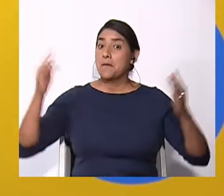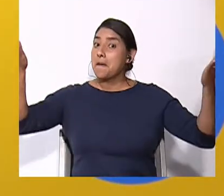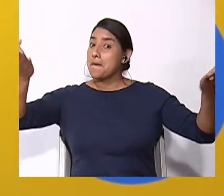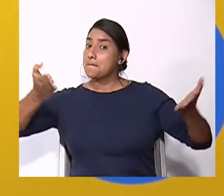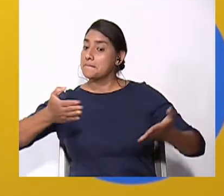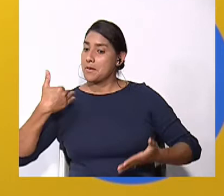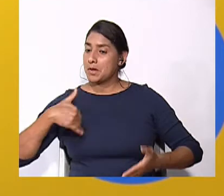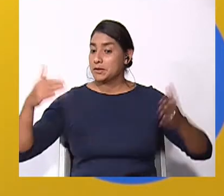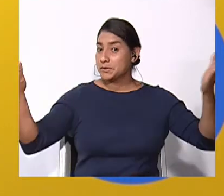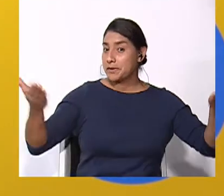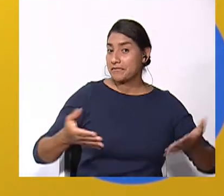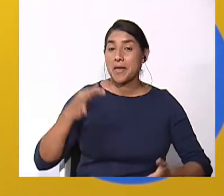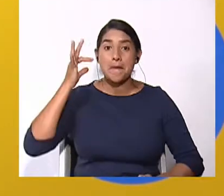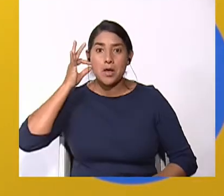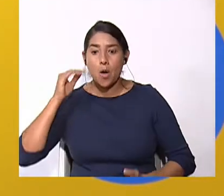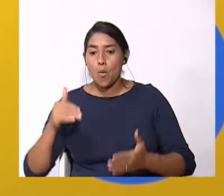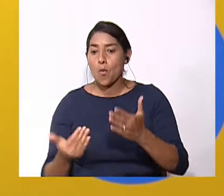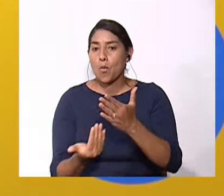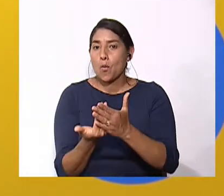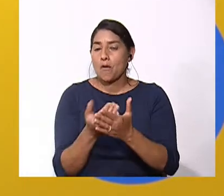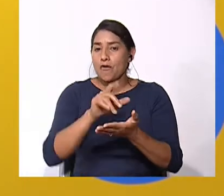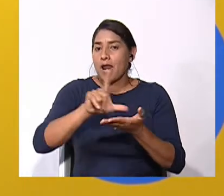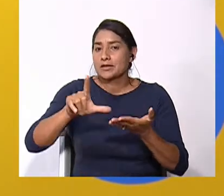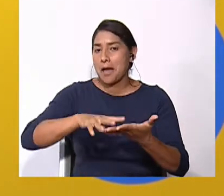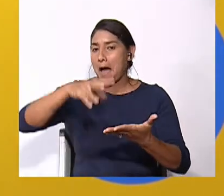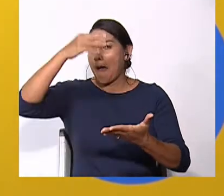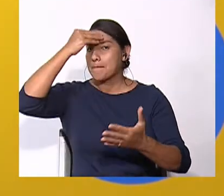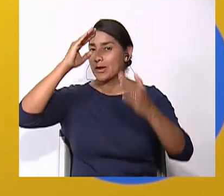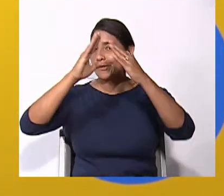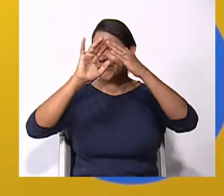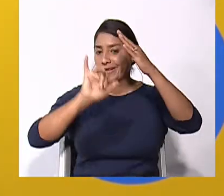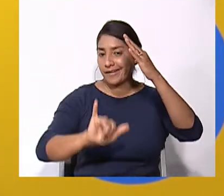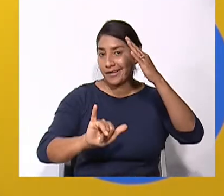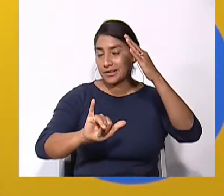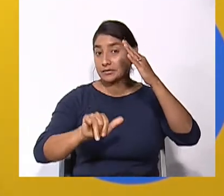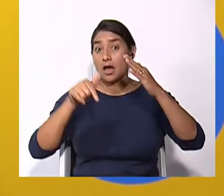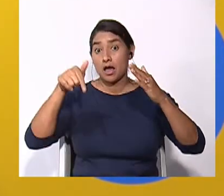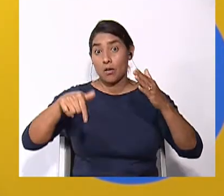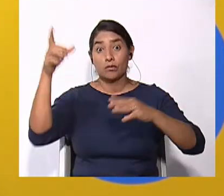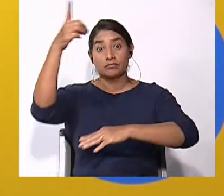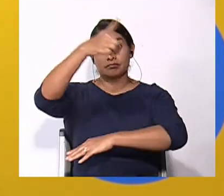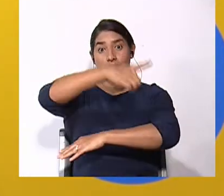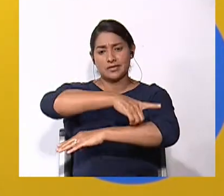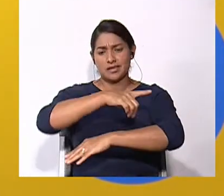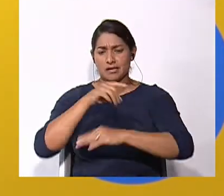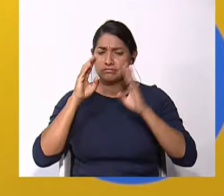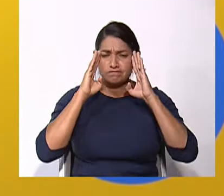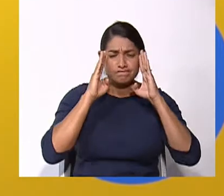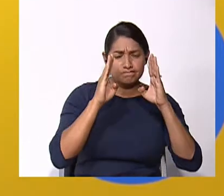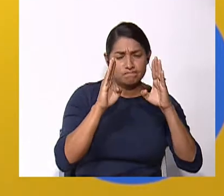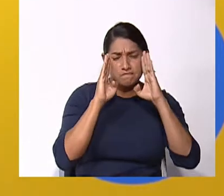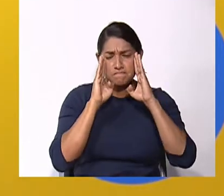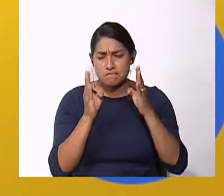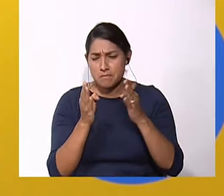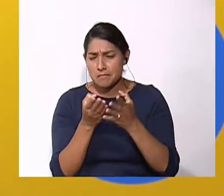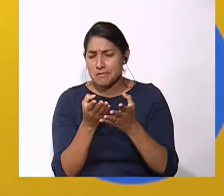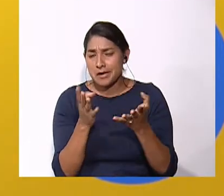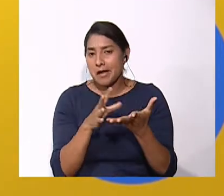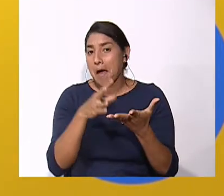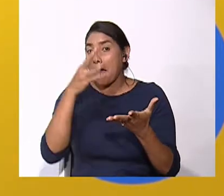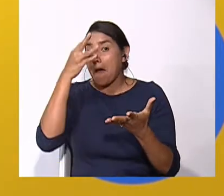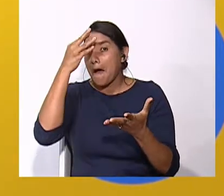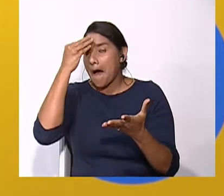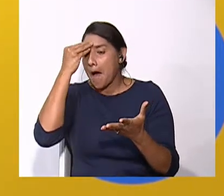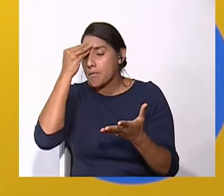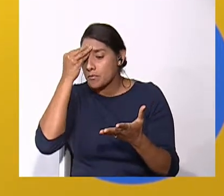Bienvenidos y bienvenidas a un programa más de Aprendo en Casa. El día de hoy nos vamos a concentrar para aprender